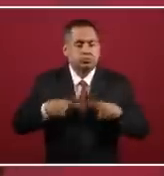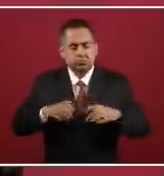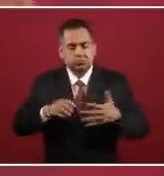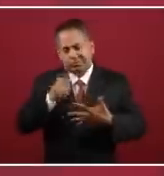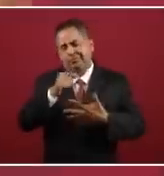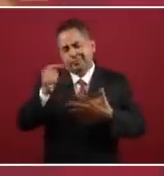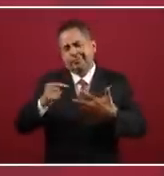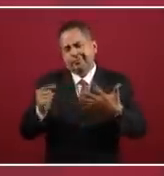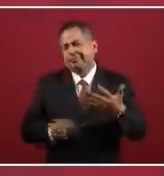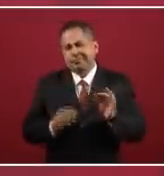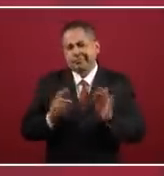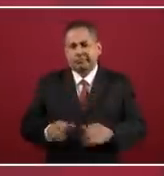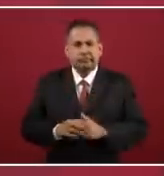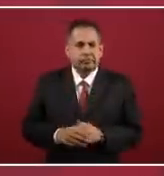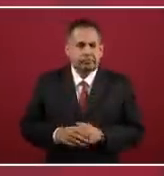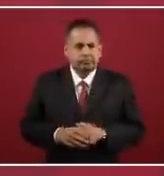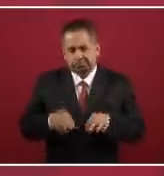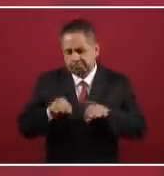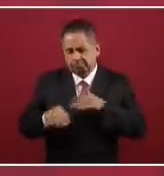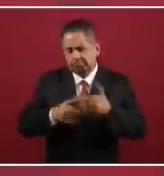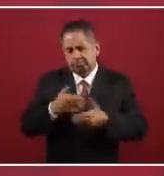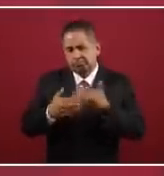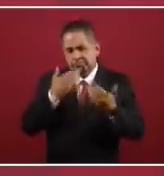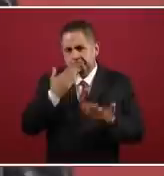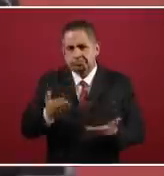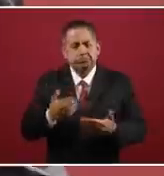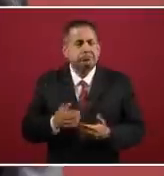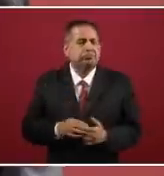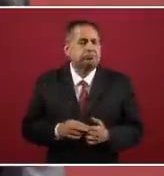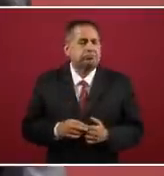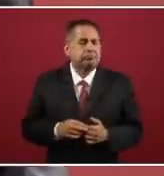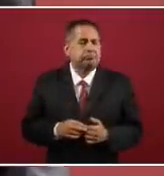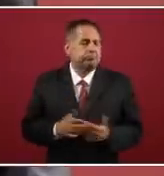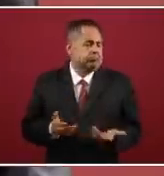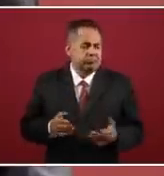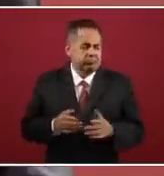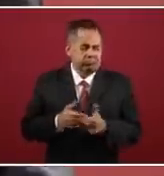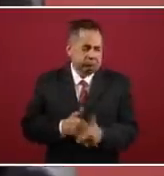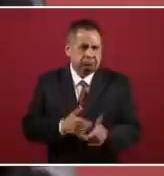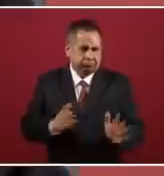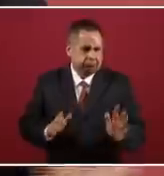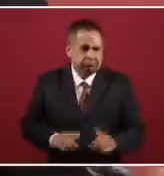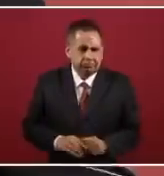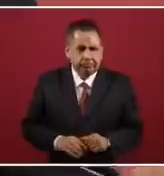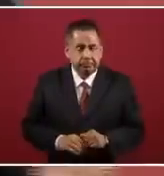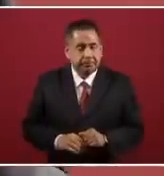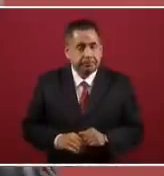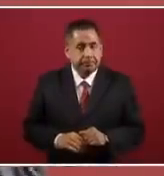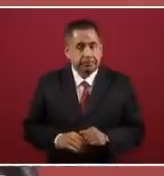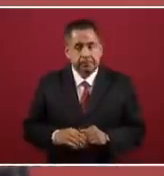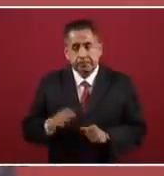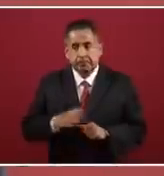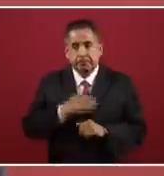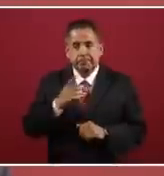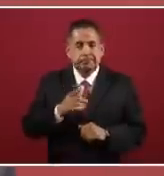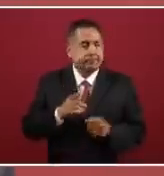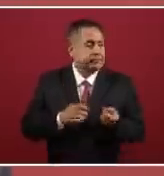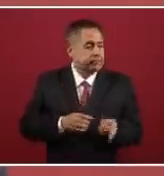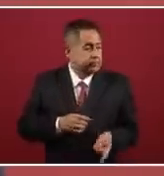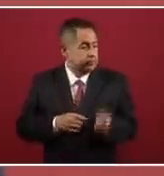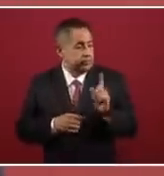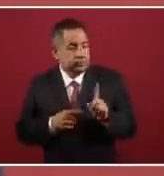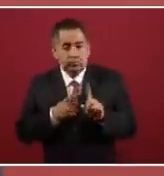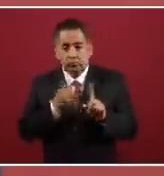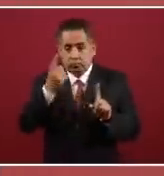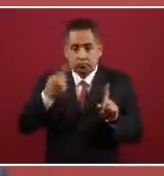fin, se está trabajando, no se ha dejado de trabajar, porque no depende de una sola